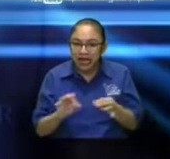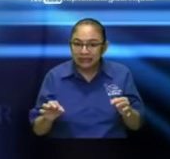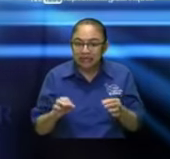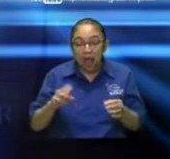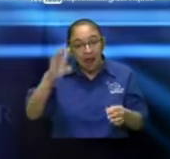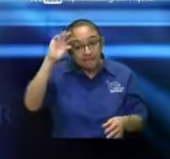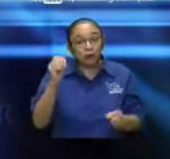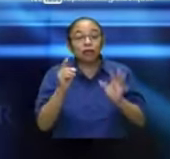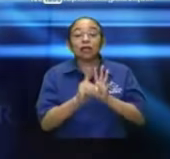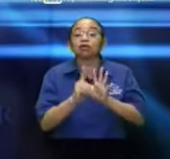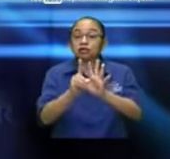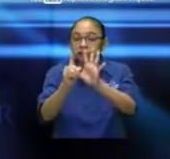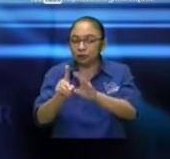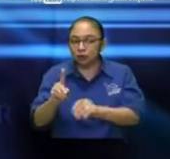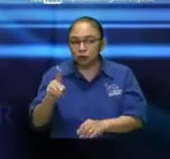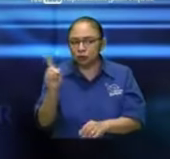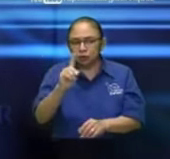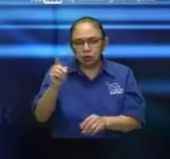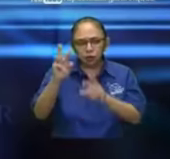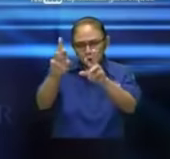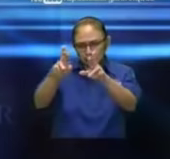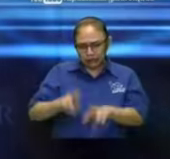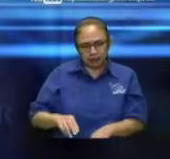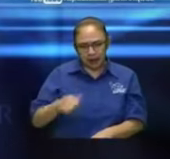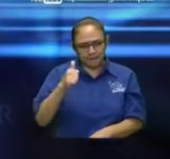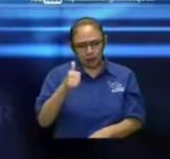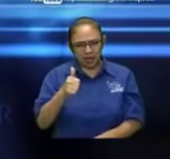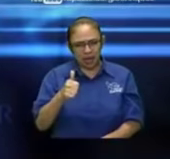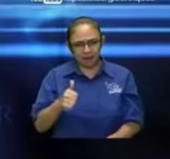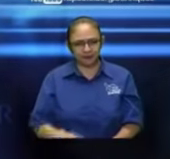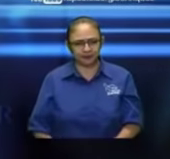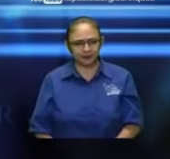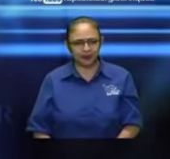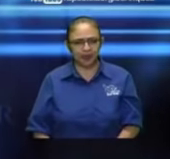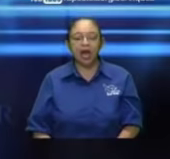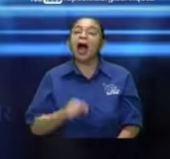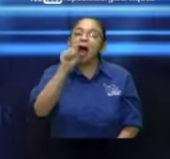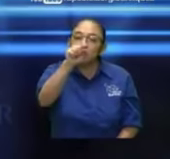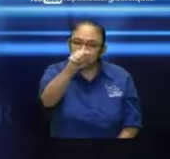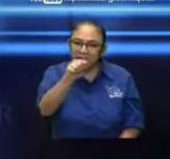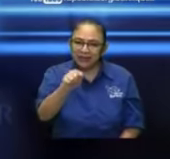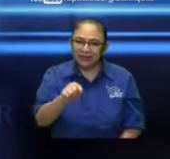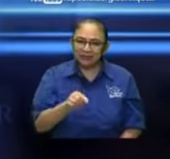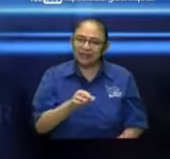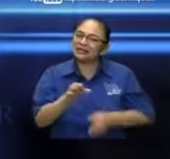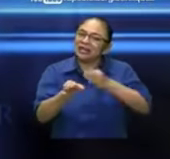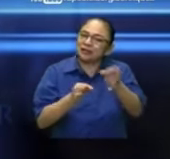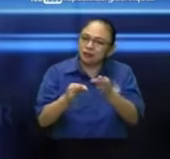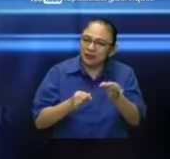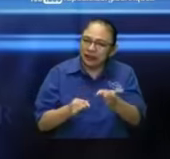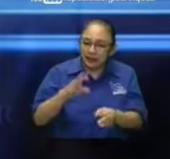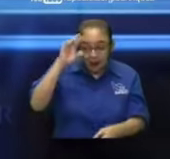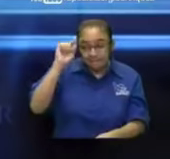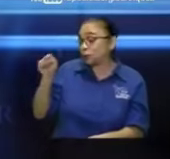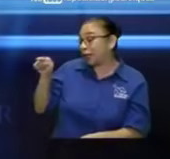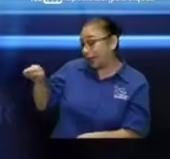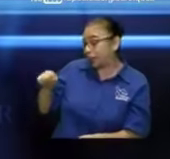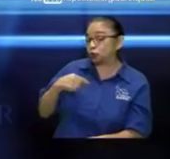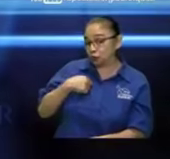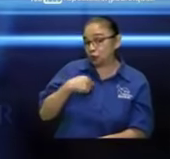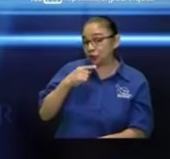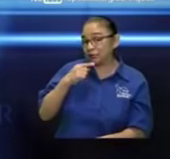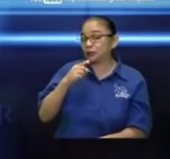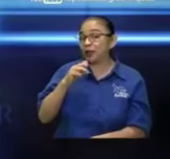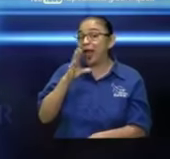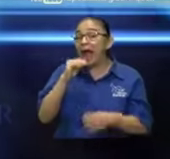discípulos tampoco percibían muy bien. Entonces les dice, a ustedes se las voy a explicar, porque a ellos les voy a hablar en parábolas, para que